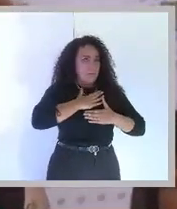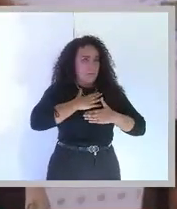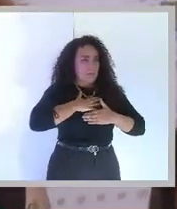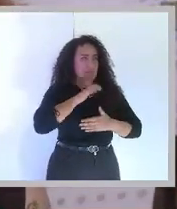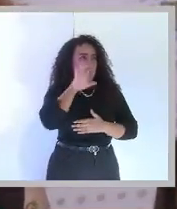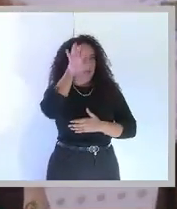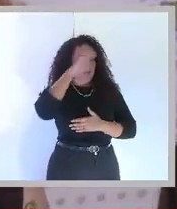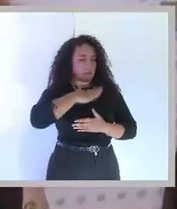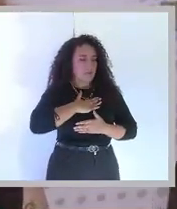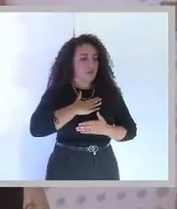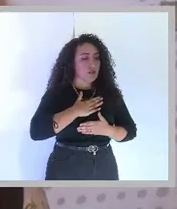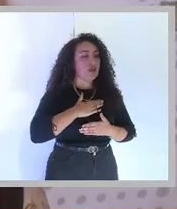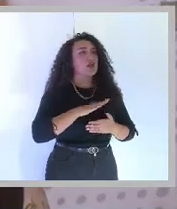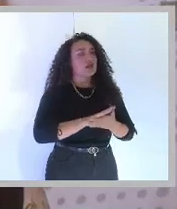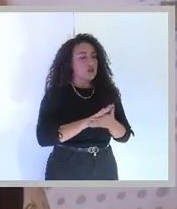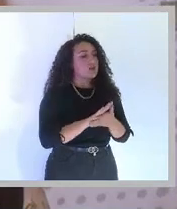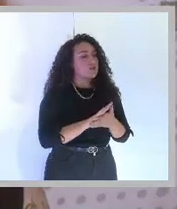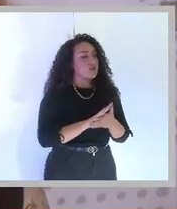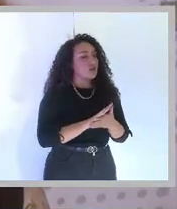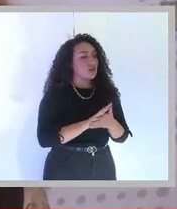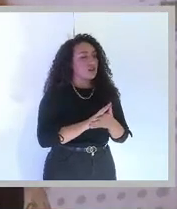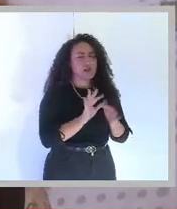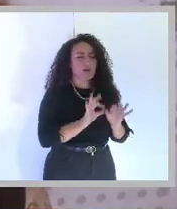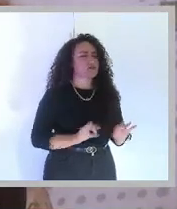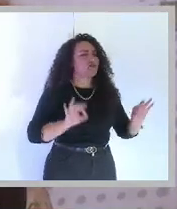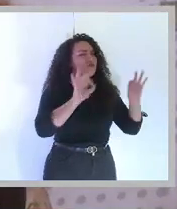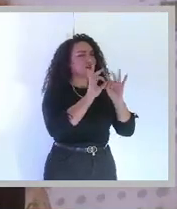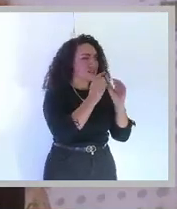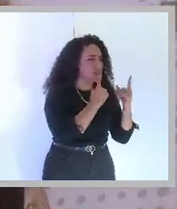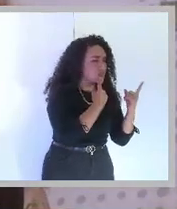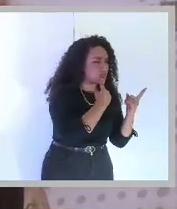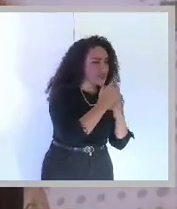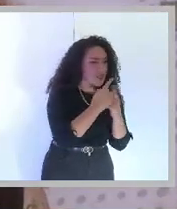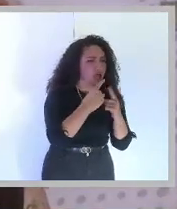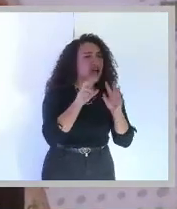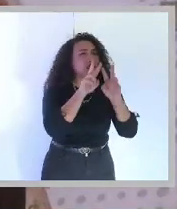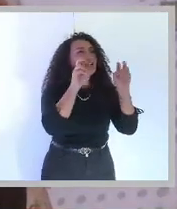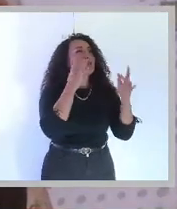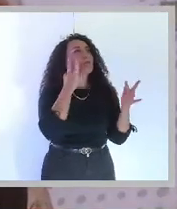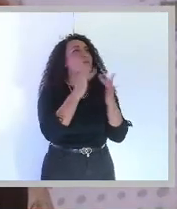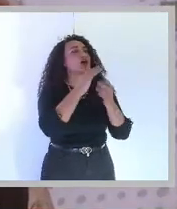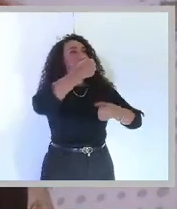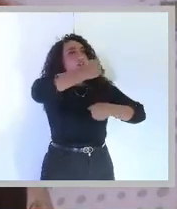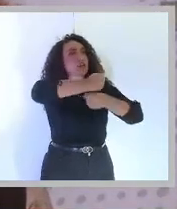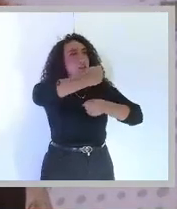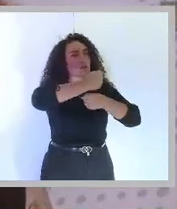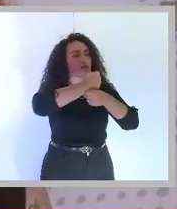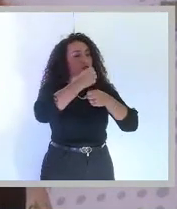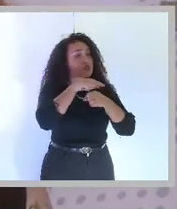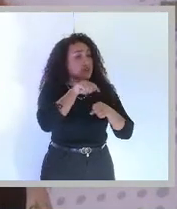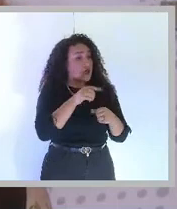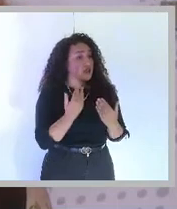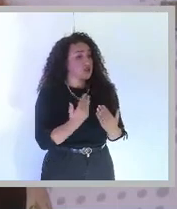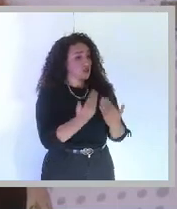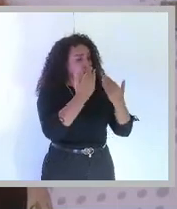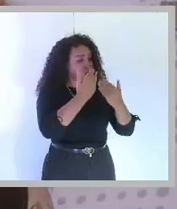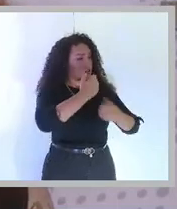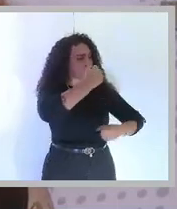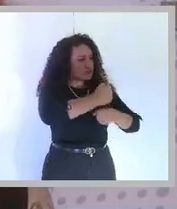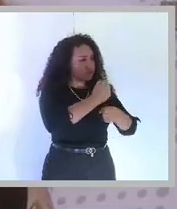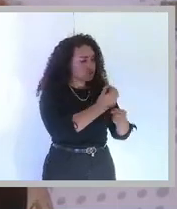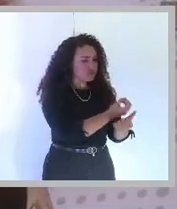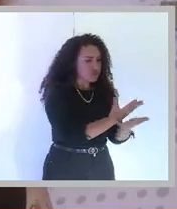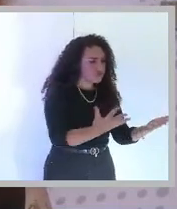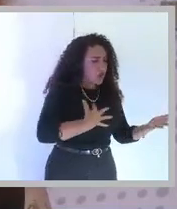la mediación laboral, donde ha sido un medio para garantizar trabajo decente y